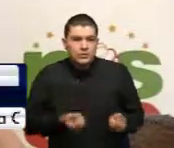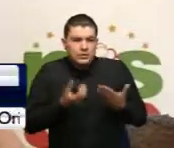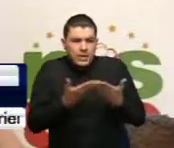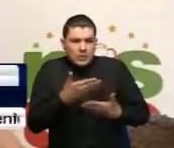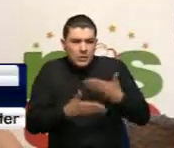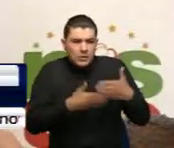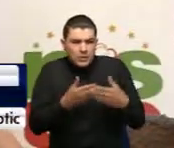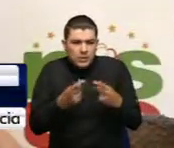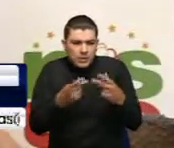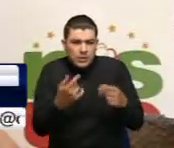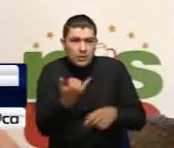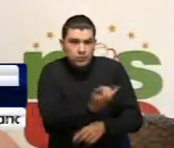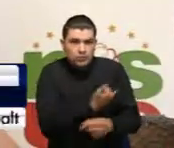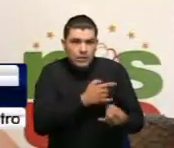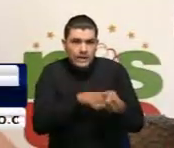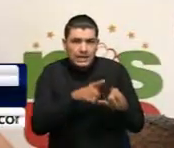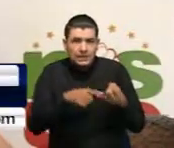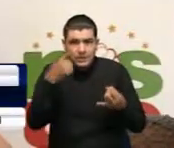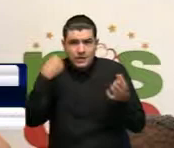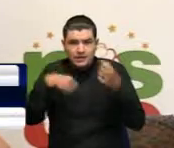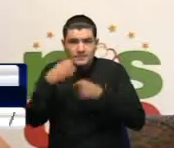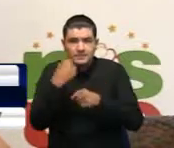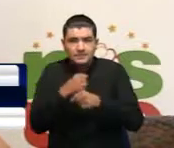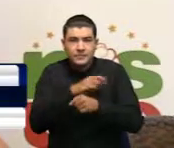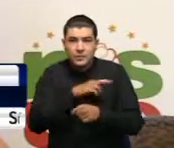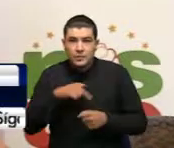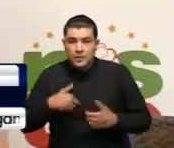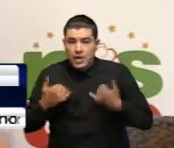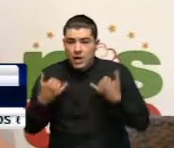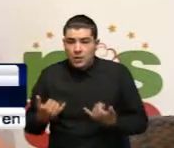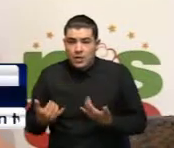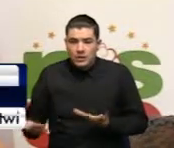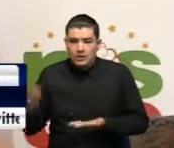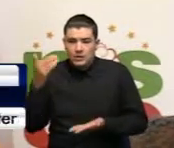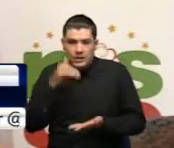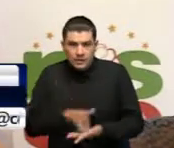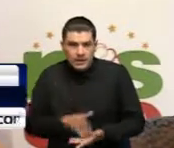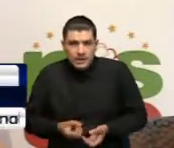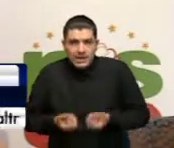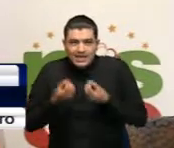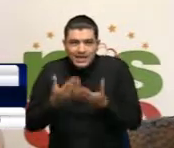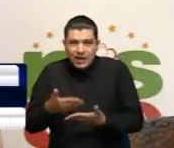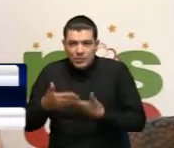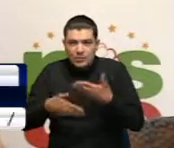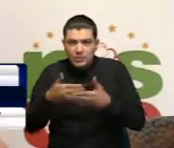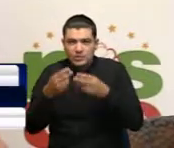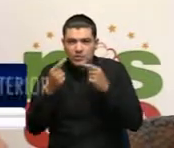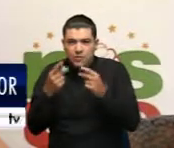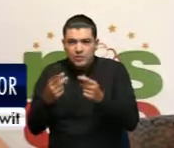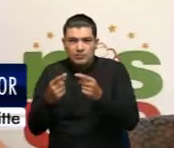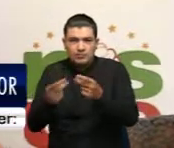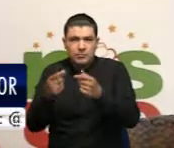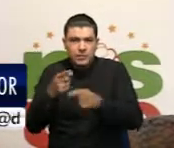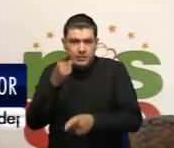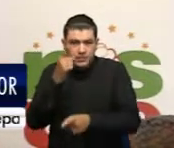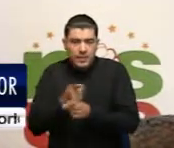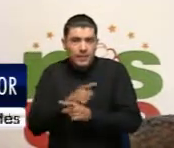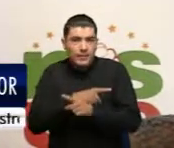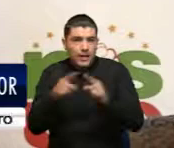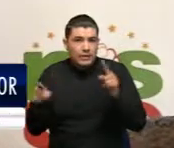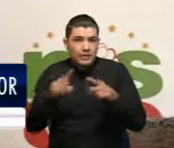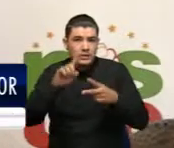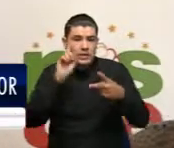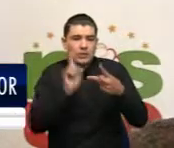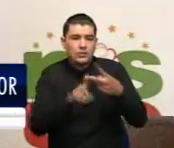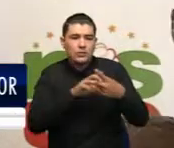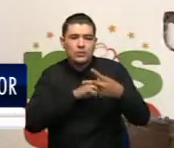celeridad a los que ya tenemos, que son los del año pasado, que le vamos a volver a darle la celeridad correspondiente. Pero segundo, les